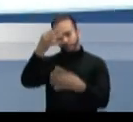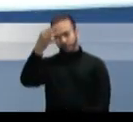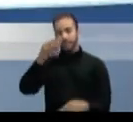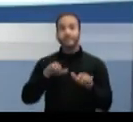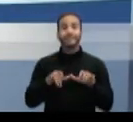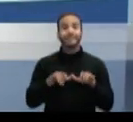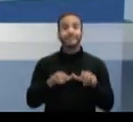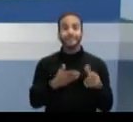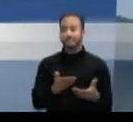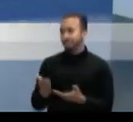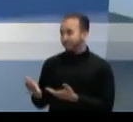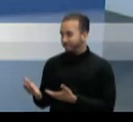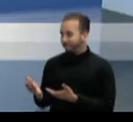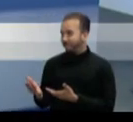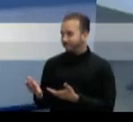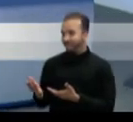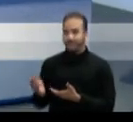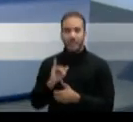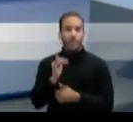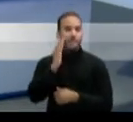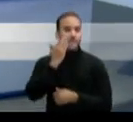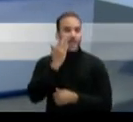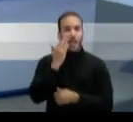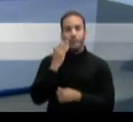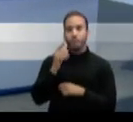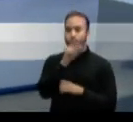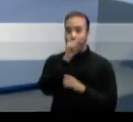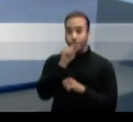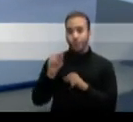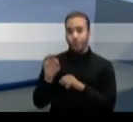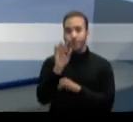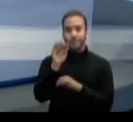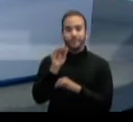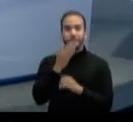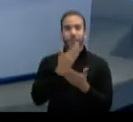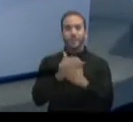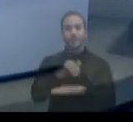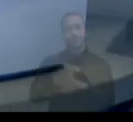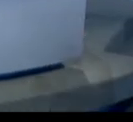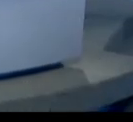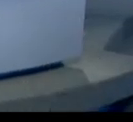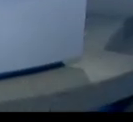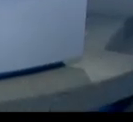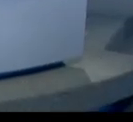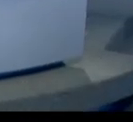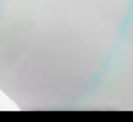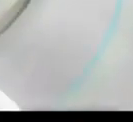nuestra página noticias247.pr y síganos en nuestras redes en Facebook y Twitter. Buenas noches.